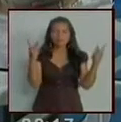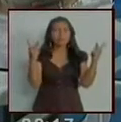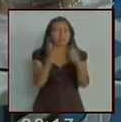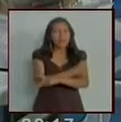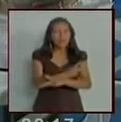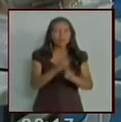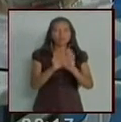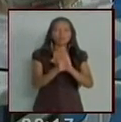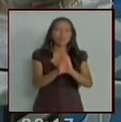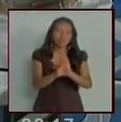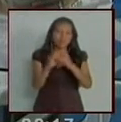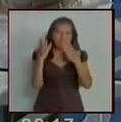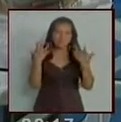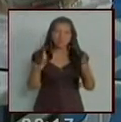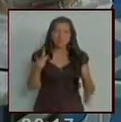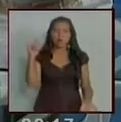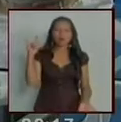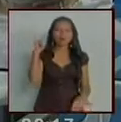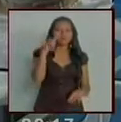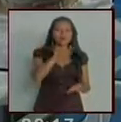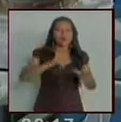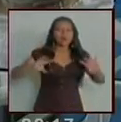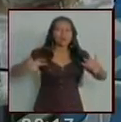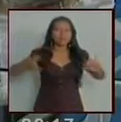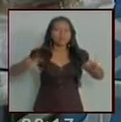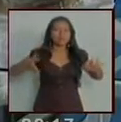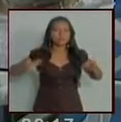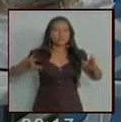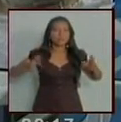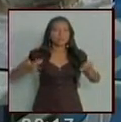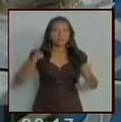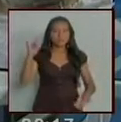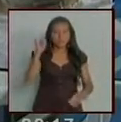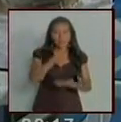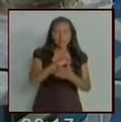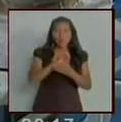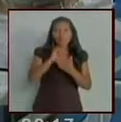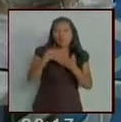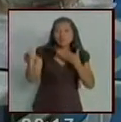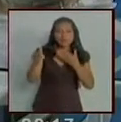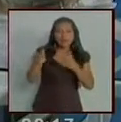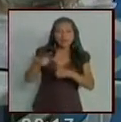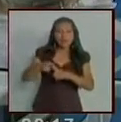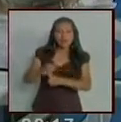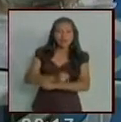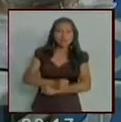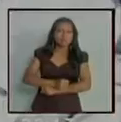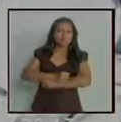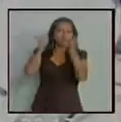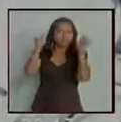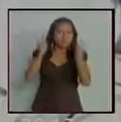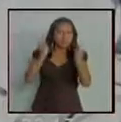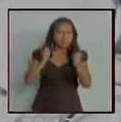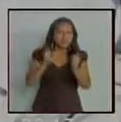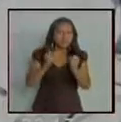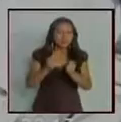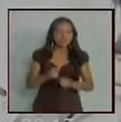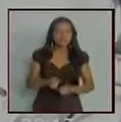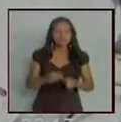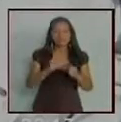Entiendo que, por ejemplo, las turbinas del avión, ¿no es cierto?, cuando uno está cerca, o un dinamitazo. ¿Eso puede incluso en algún